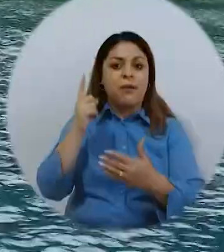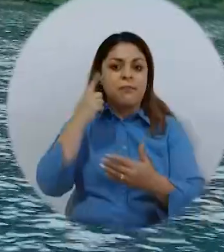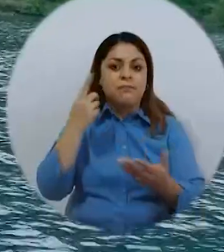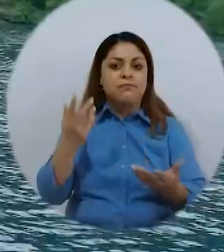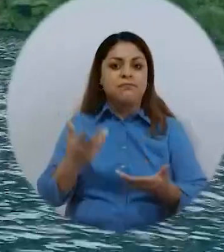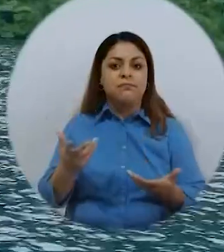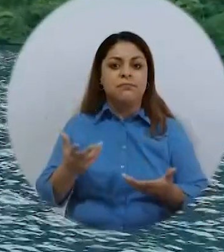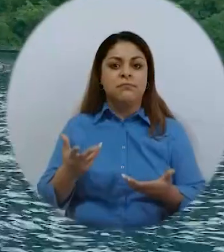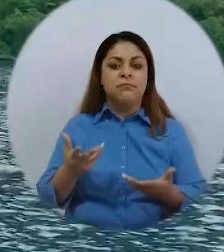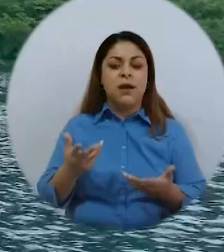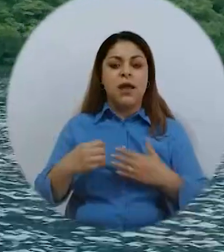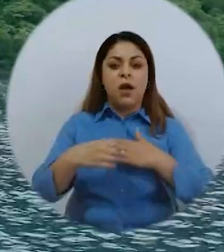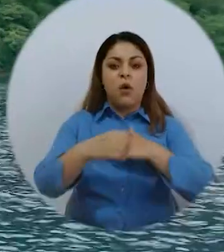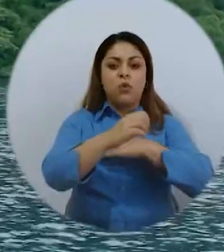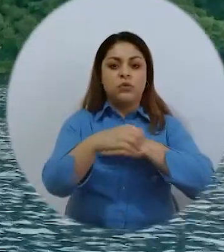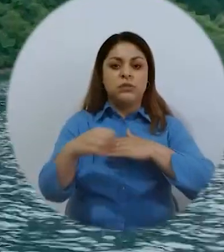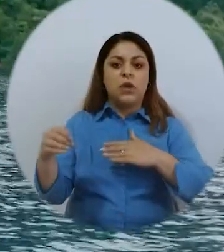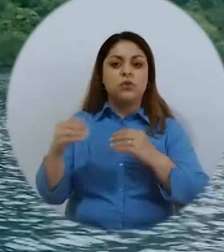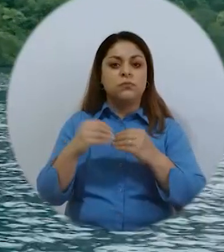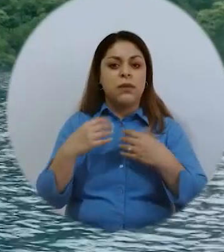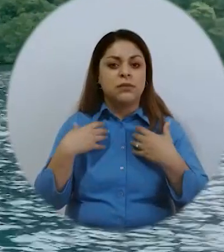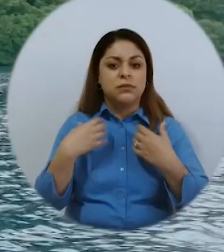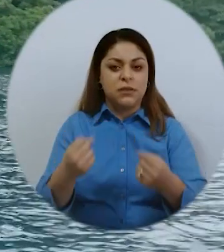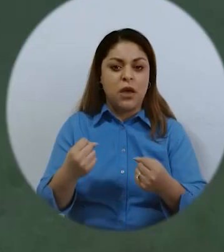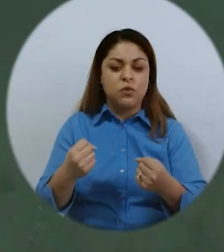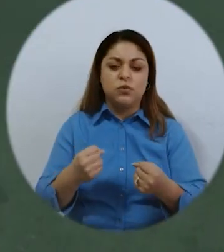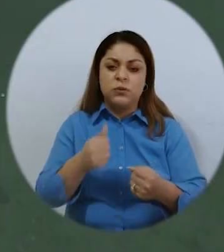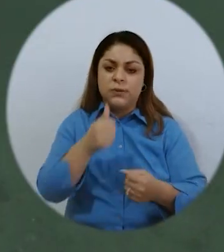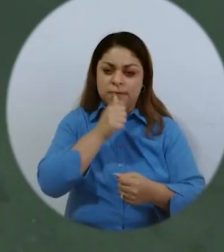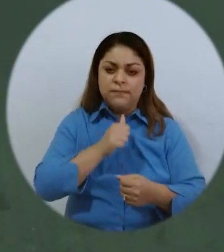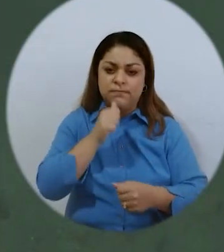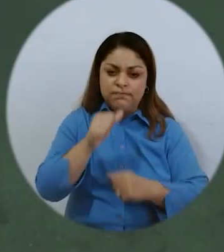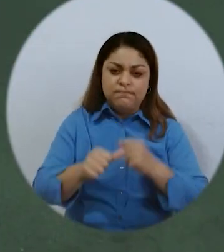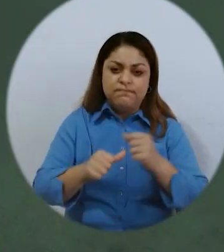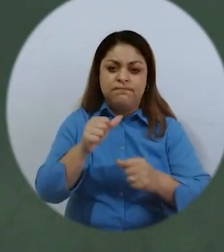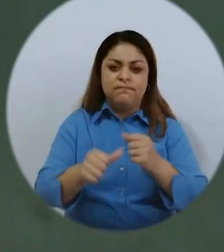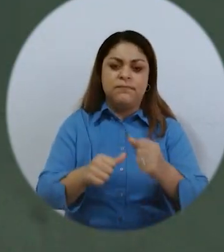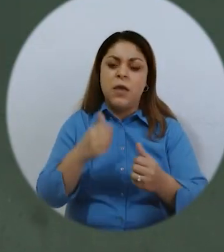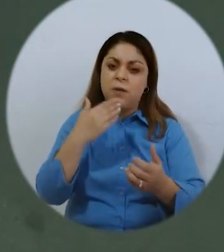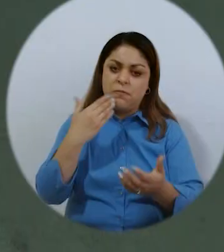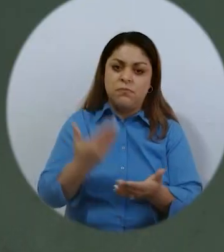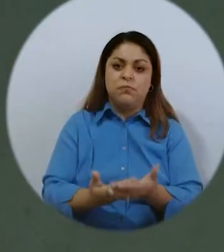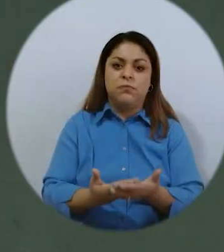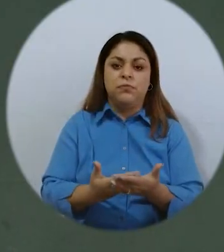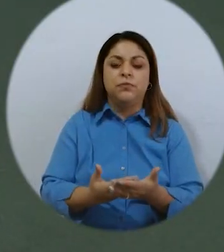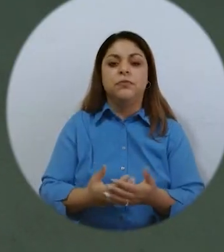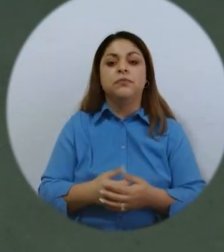debería llevar hacia océanos más sanos, más resilientes y más productivos.